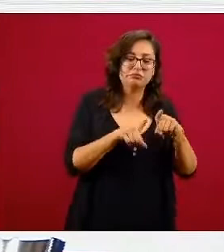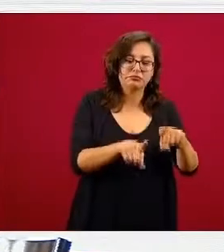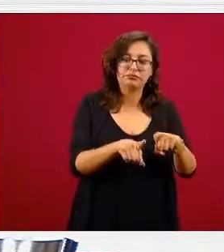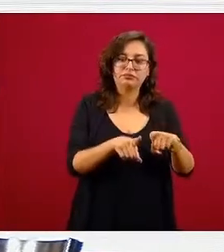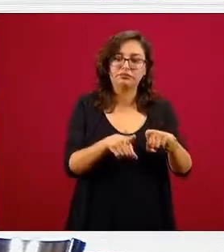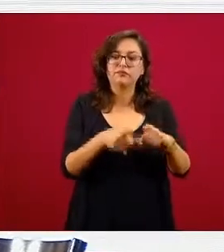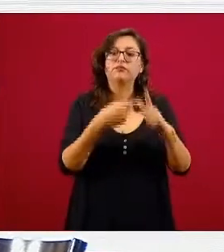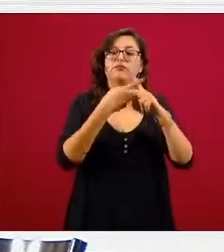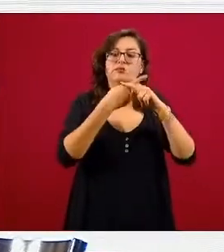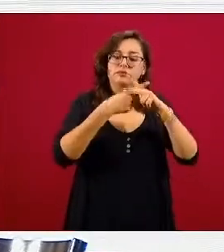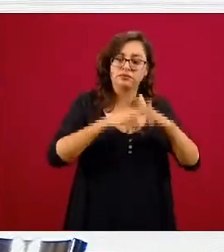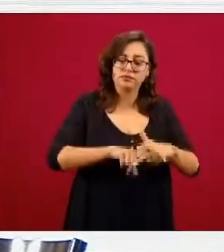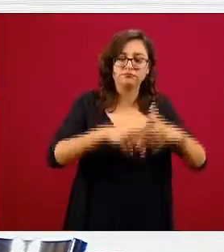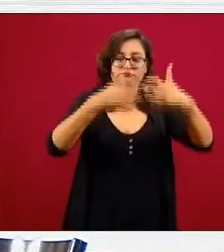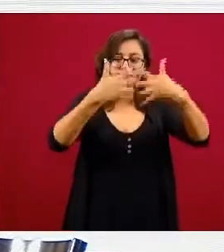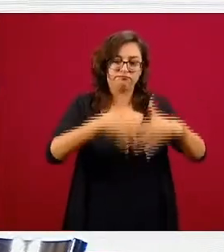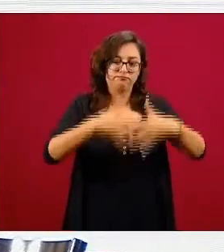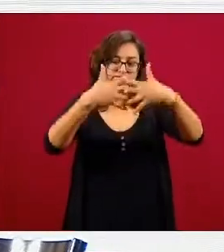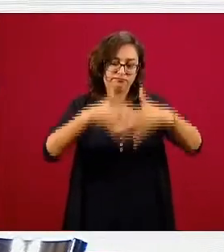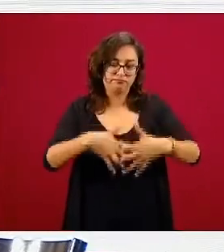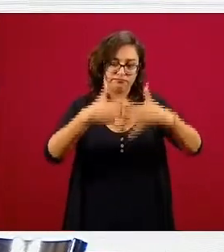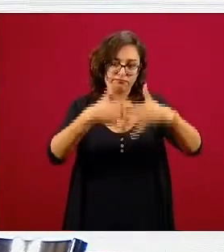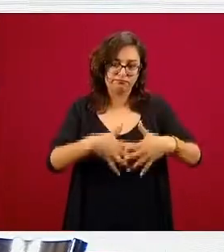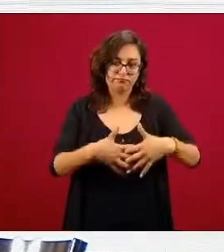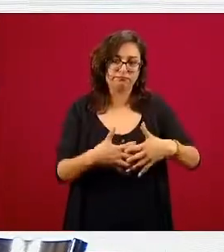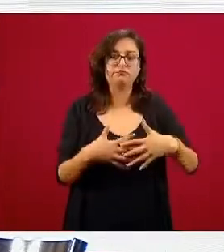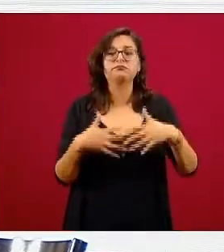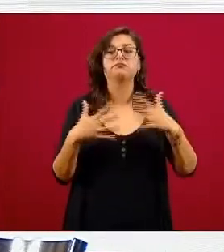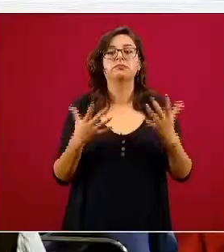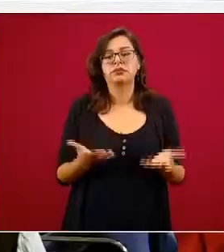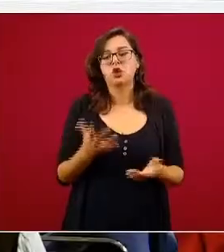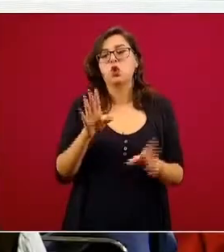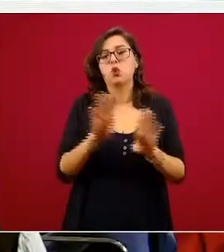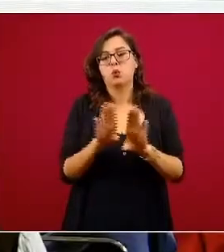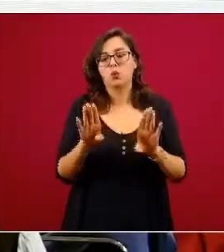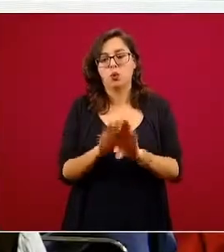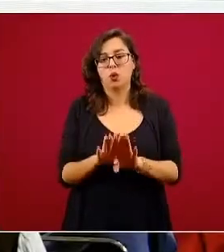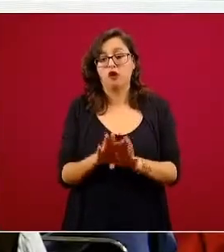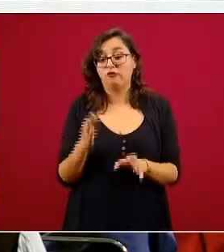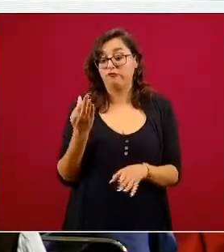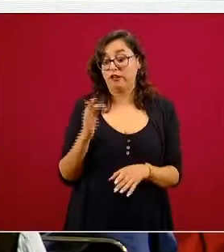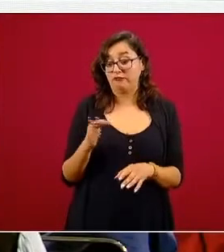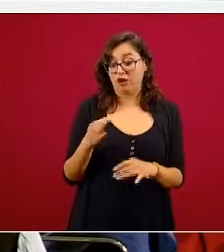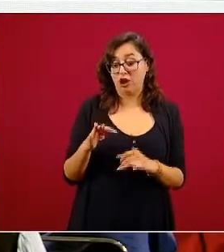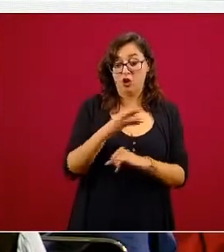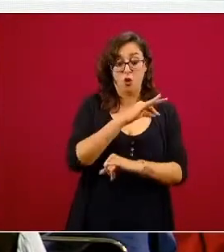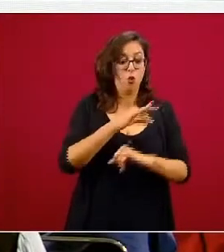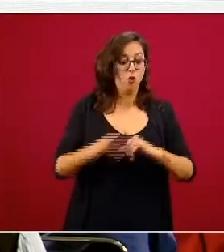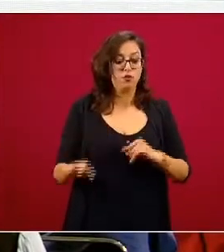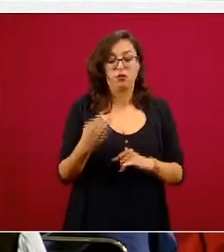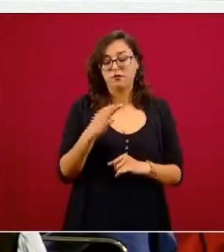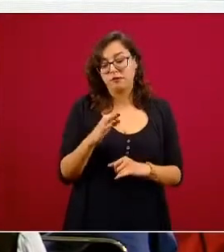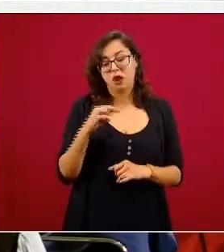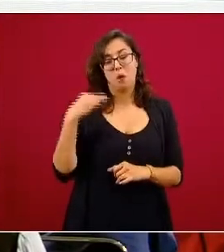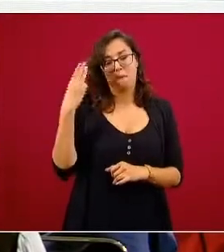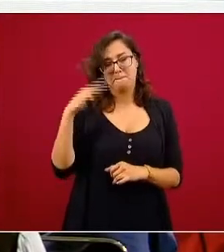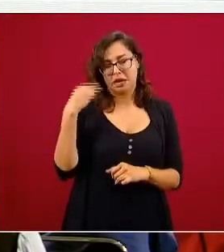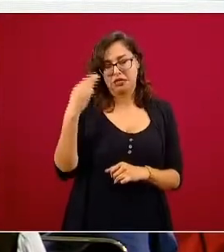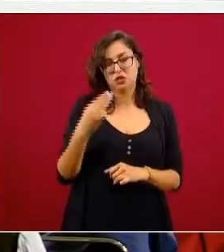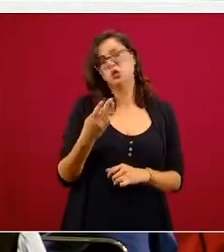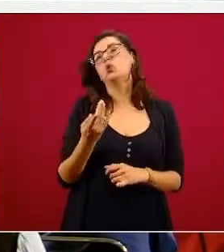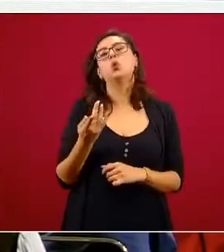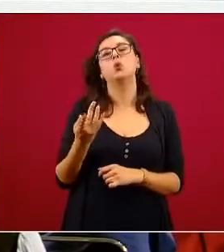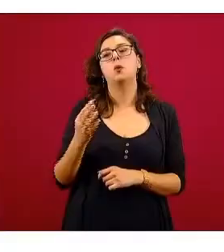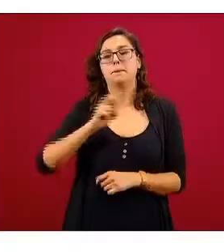2 la fabricación. Se les da, ya dijimos, a finales de febrero o principios de marzo, se le da a las